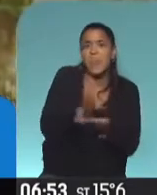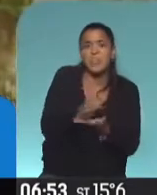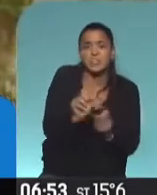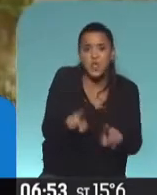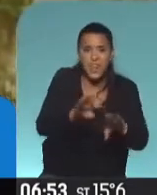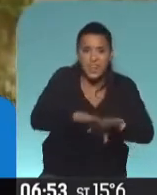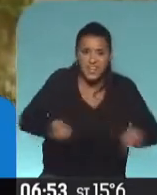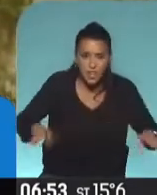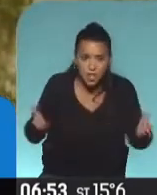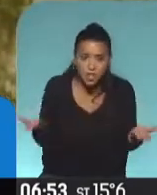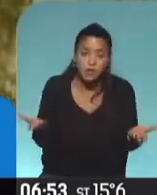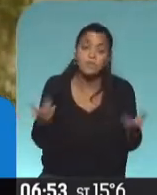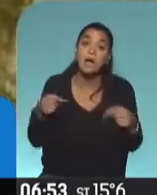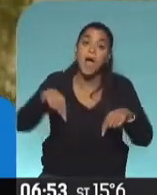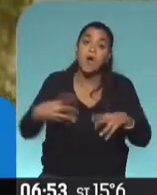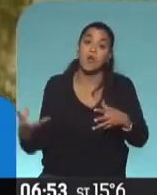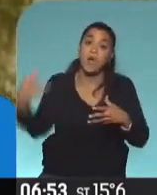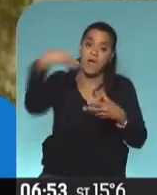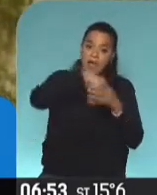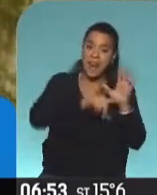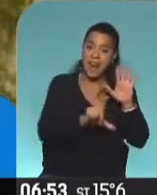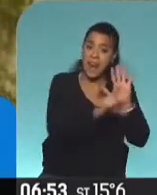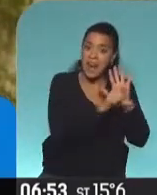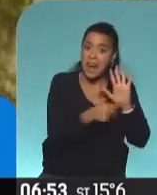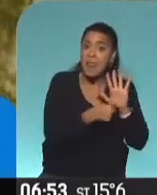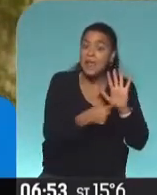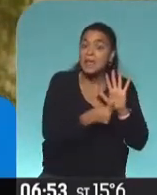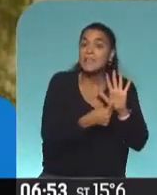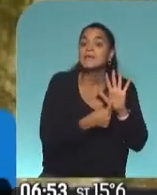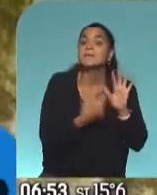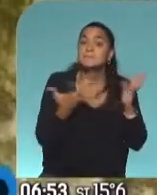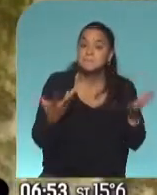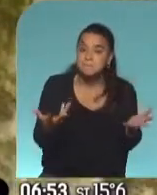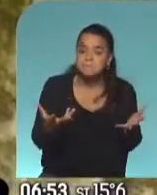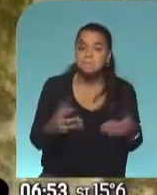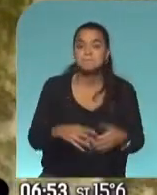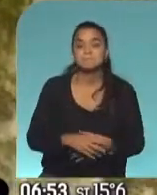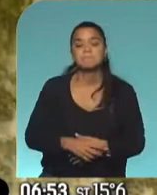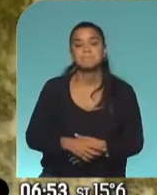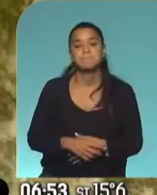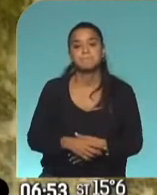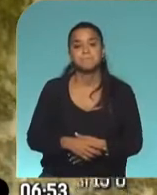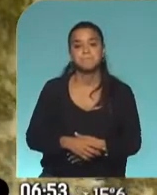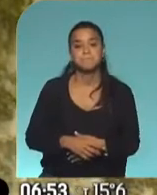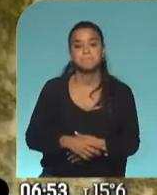ahora, al incluirlo en la ley, se le da una especie de